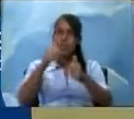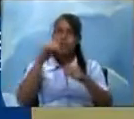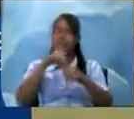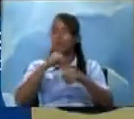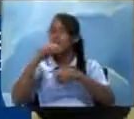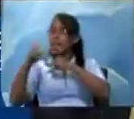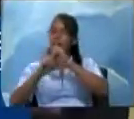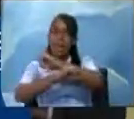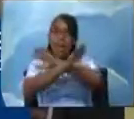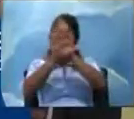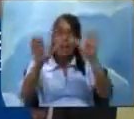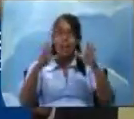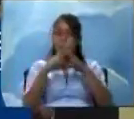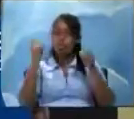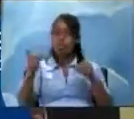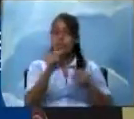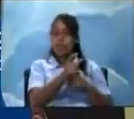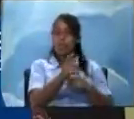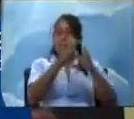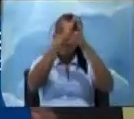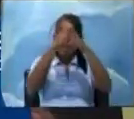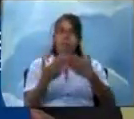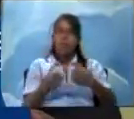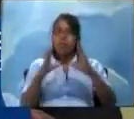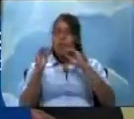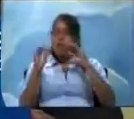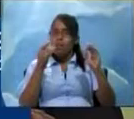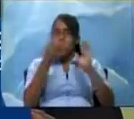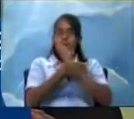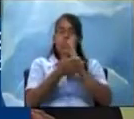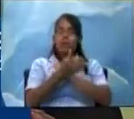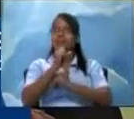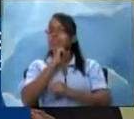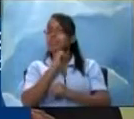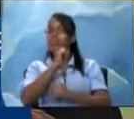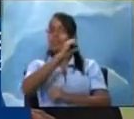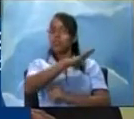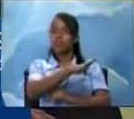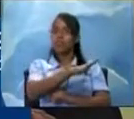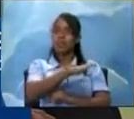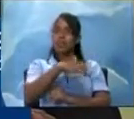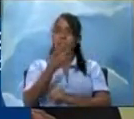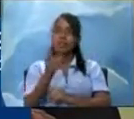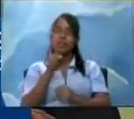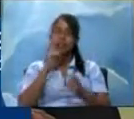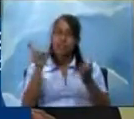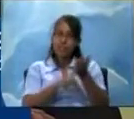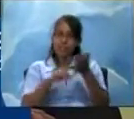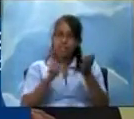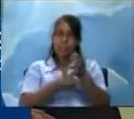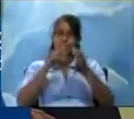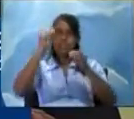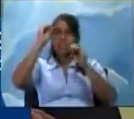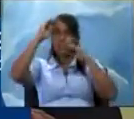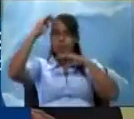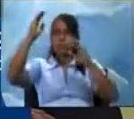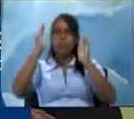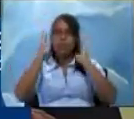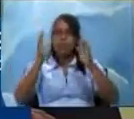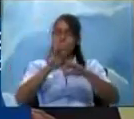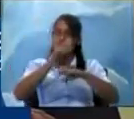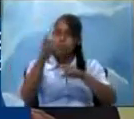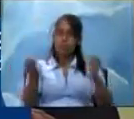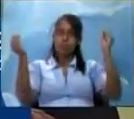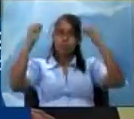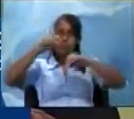bien en general a todos. Y la Biblia habla acerca de una historia que realmente llama la atención y la